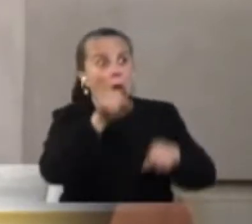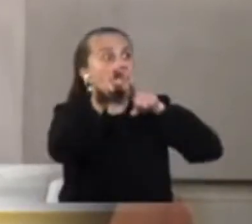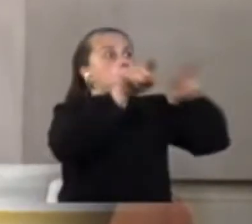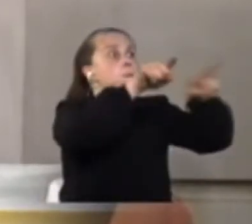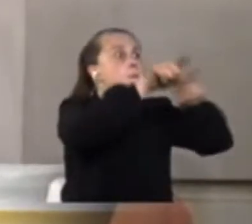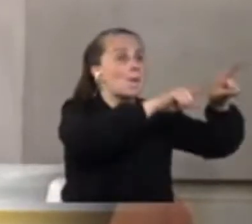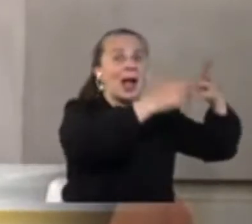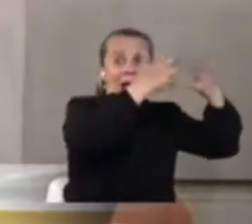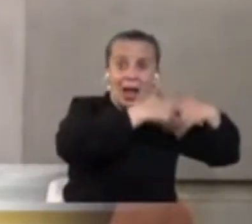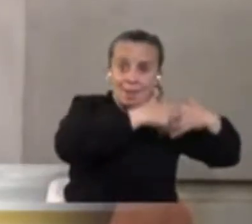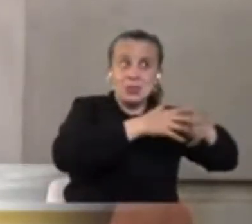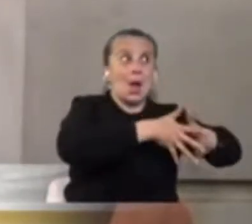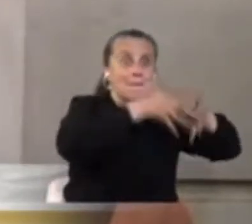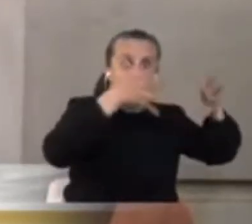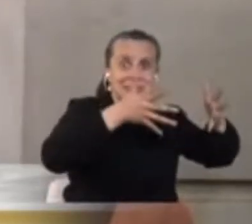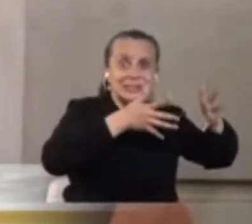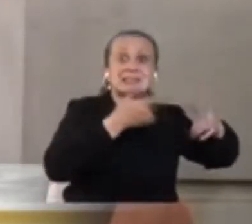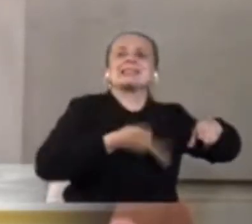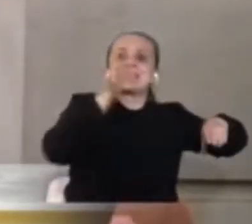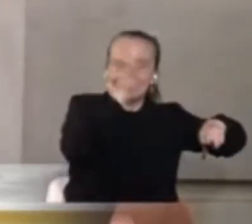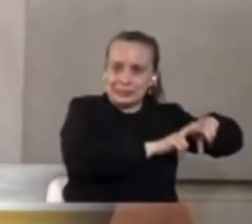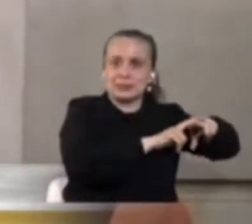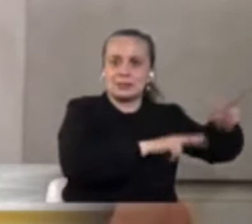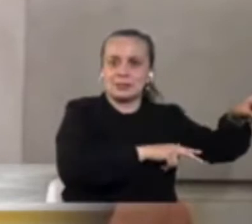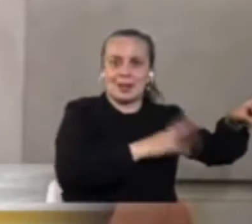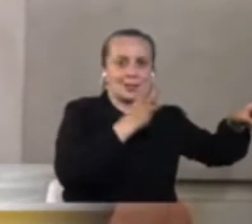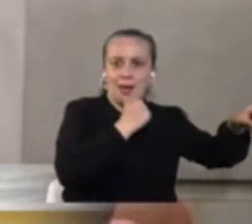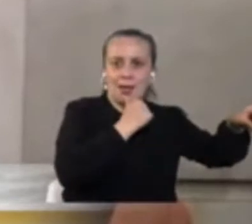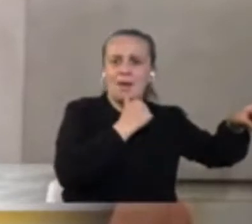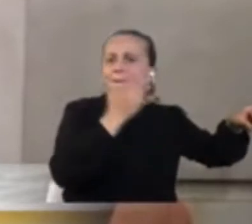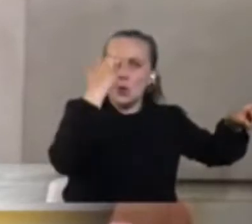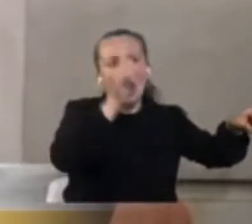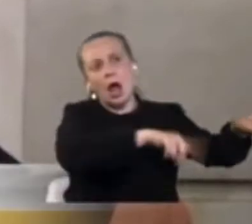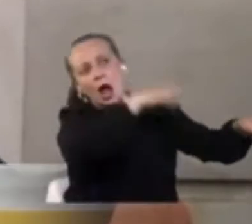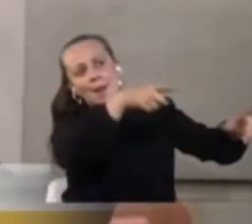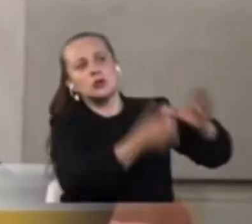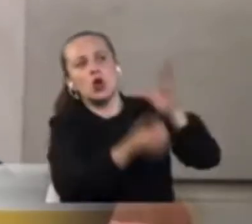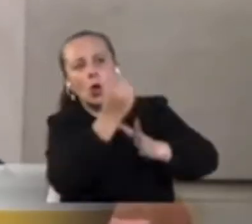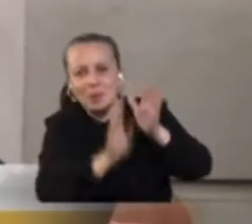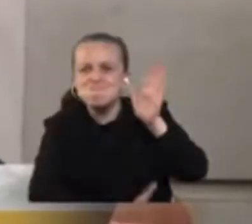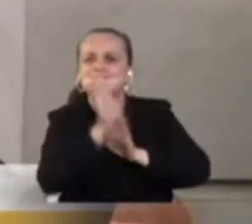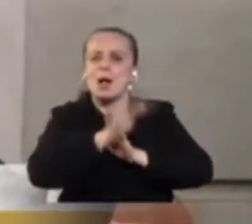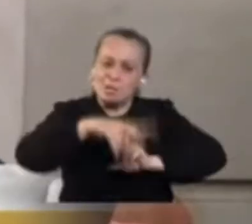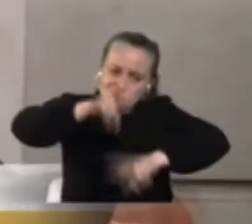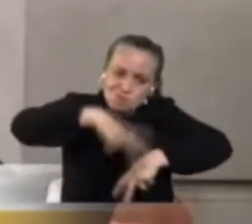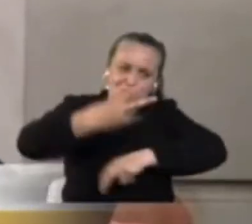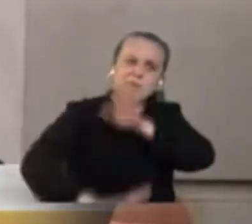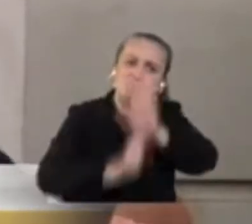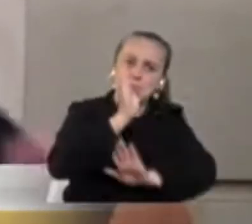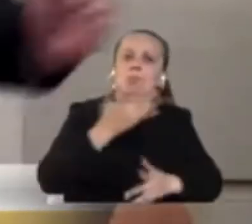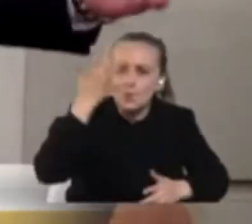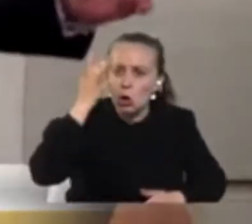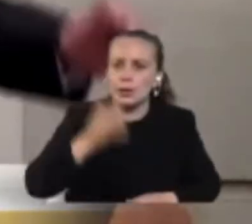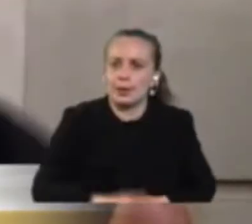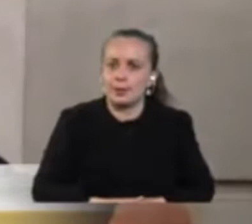país para que los sectores productivos puedan crecer en la agricultura y en la industria?